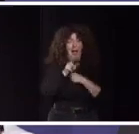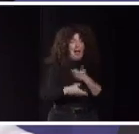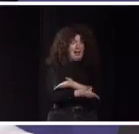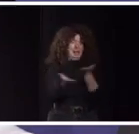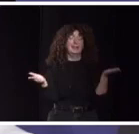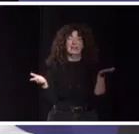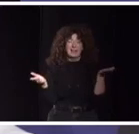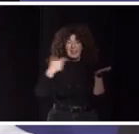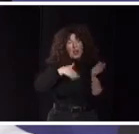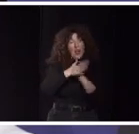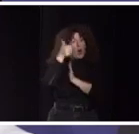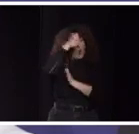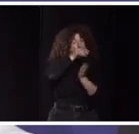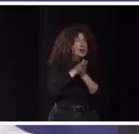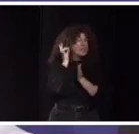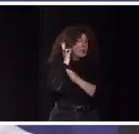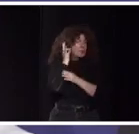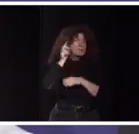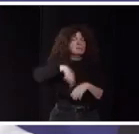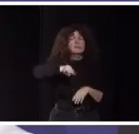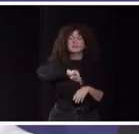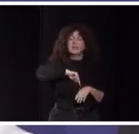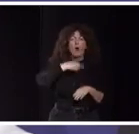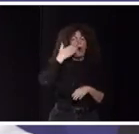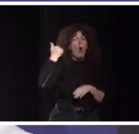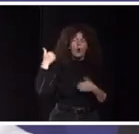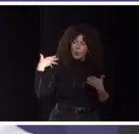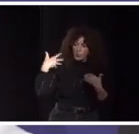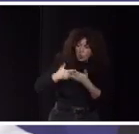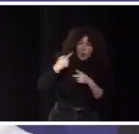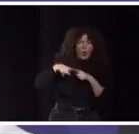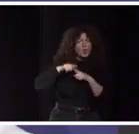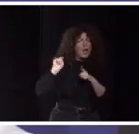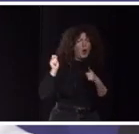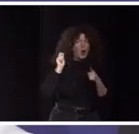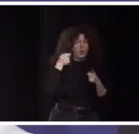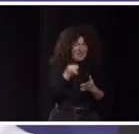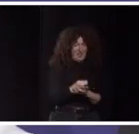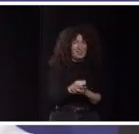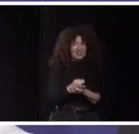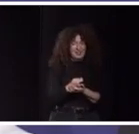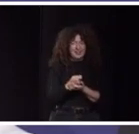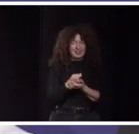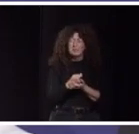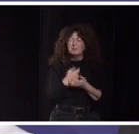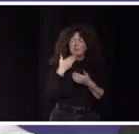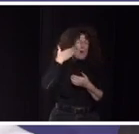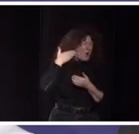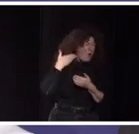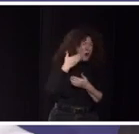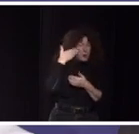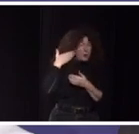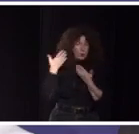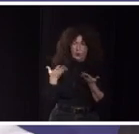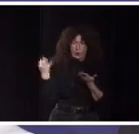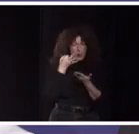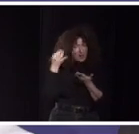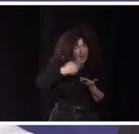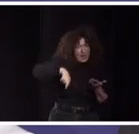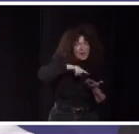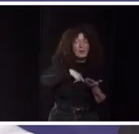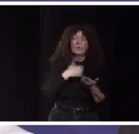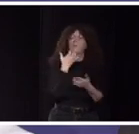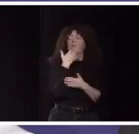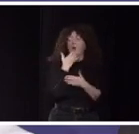y compañeros, tenemos que estar muy orgullosos de todo lo que hemos conseguido. Tenemos que estar muy, muy orgullosos de tener,